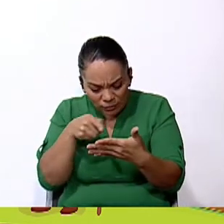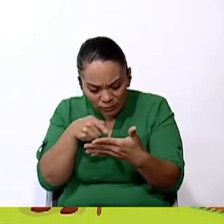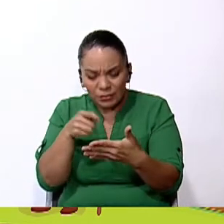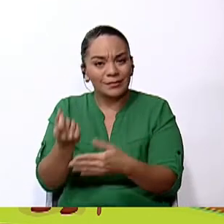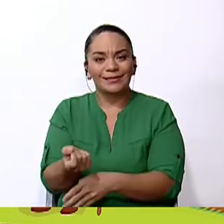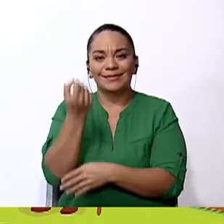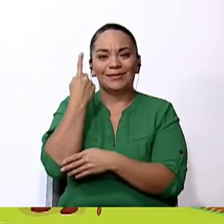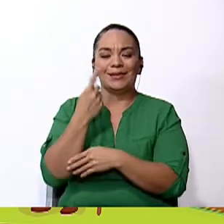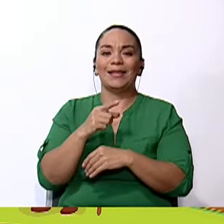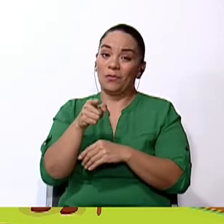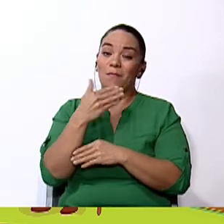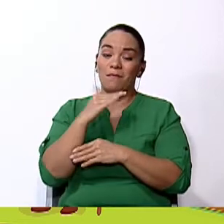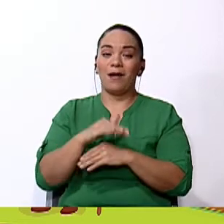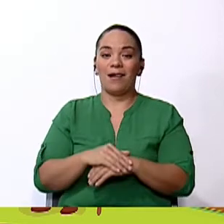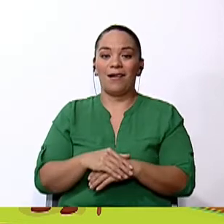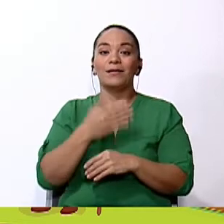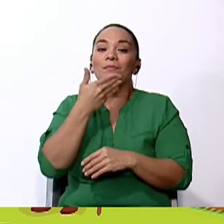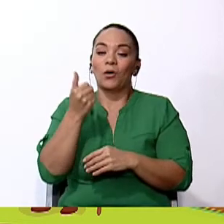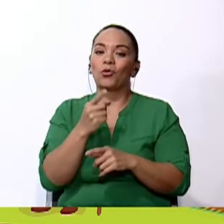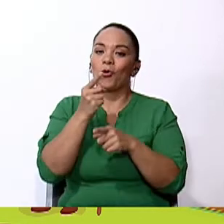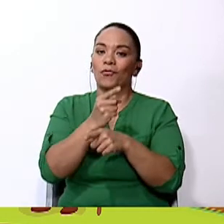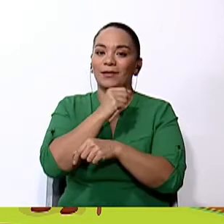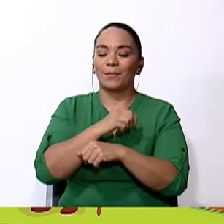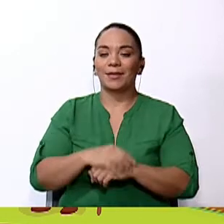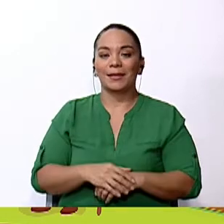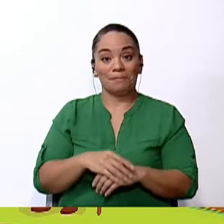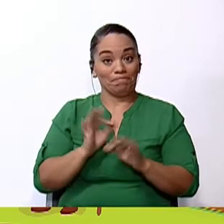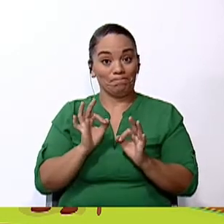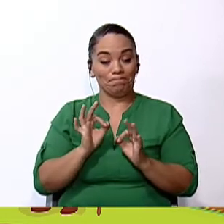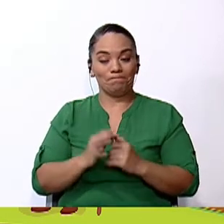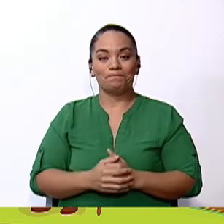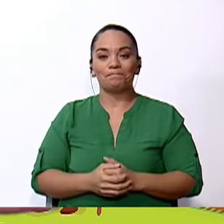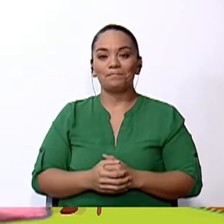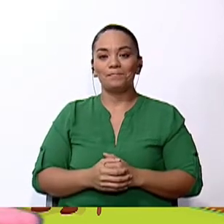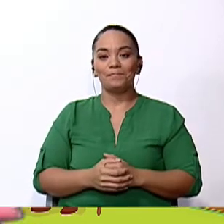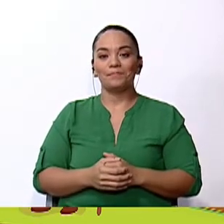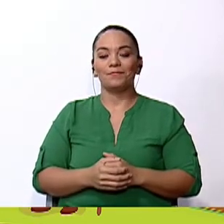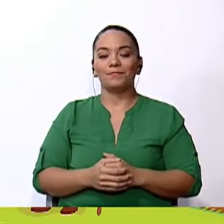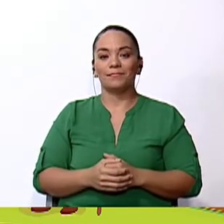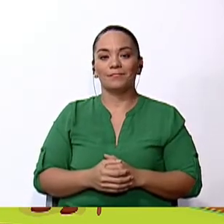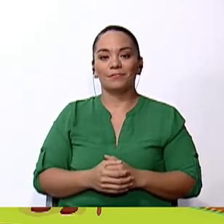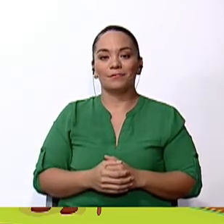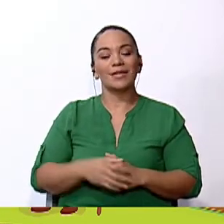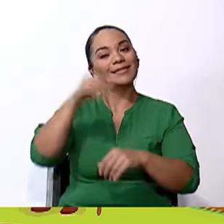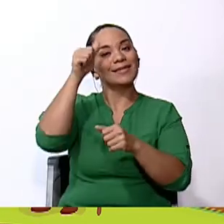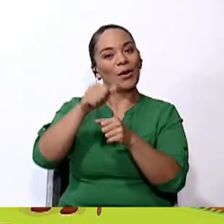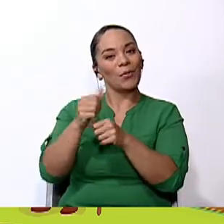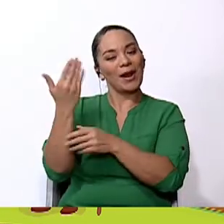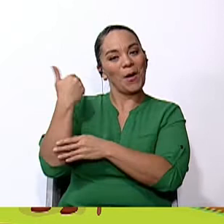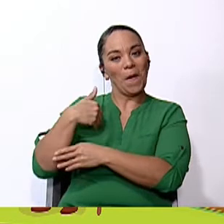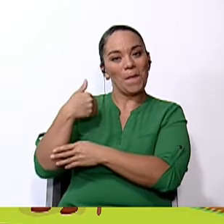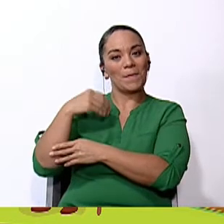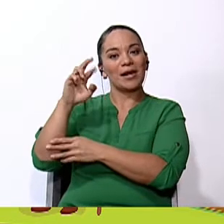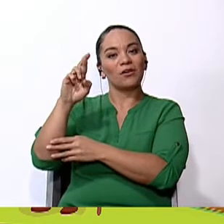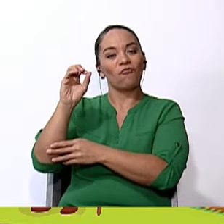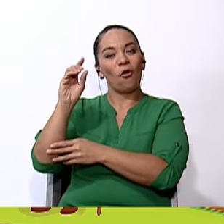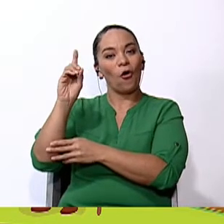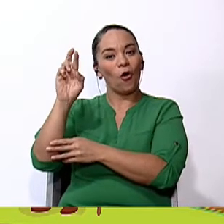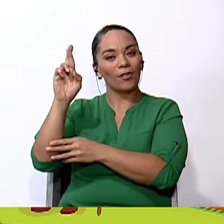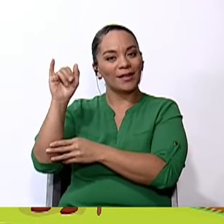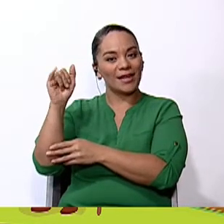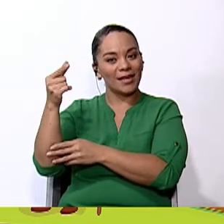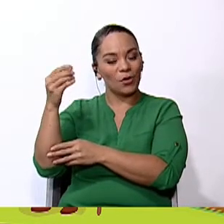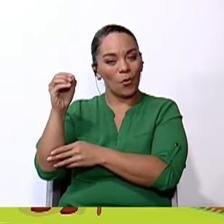mal. Vamos a hacerlas correctamente. ¿Les parece? Bueno, Rodrigo nos estuvo hablando de las letras